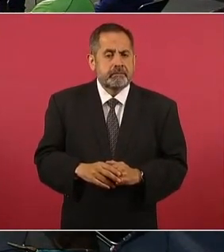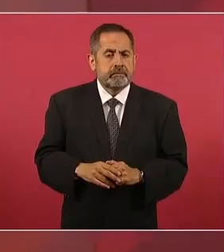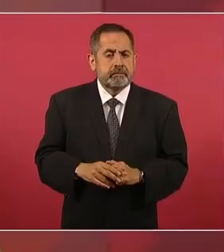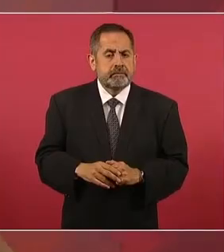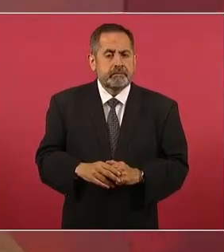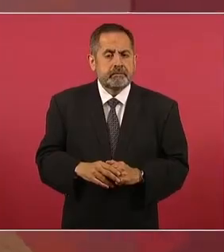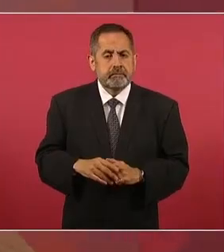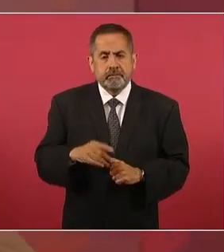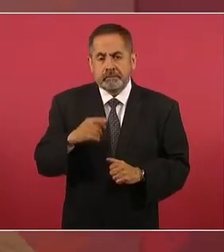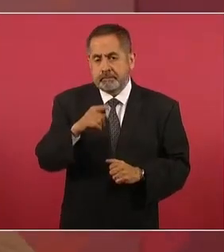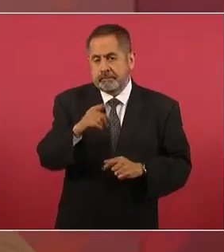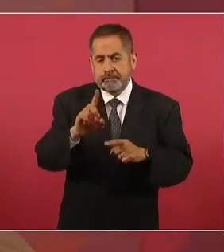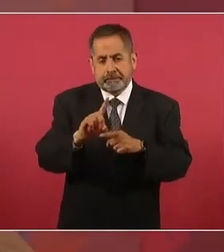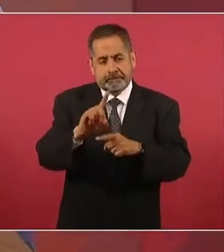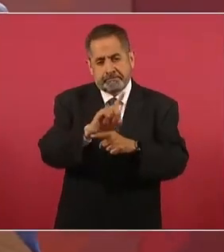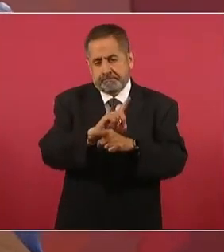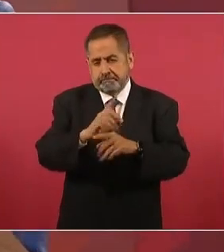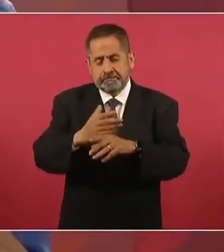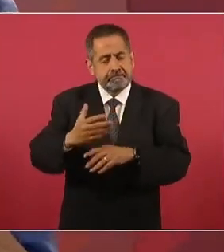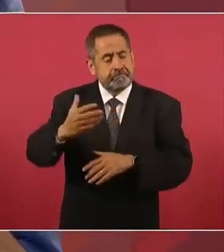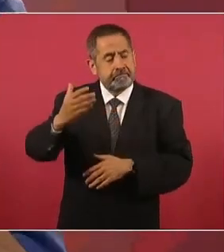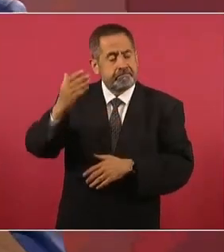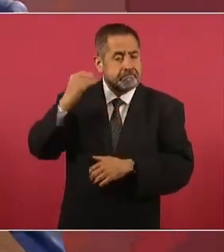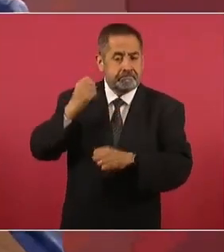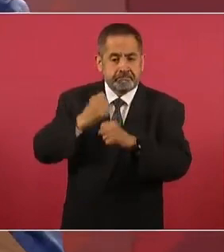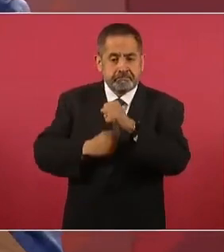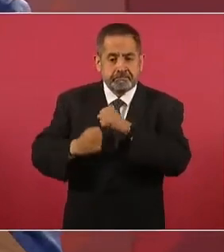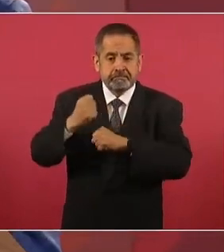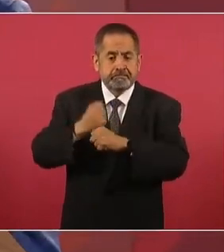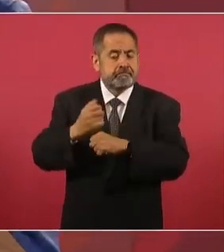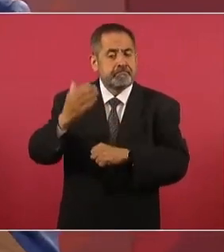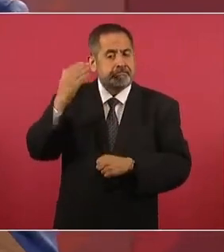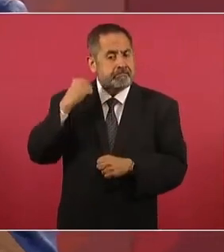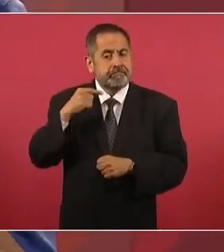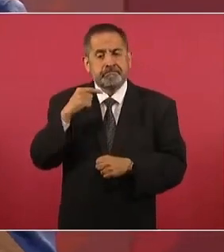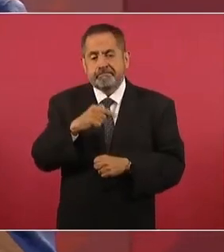se mantiene desde hace mucho tiempo